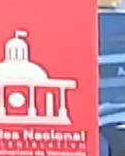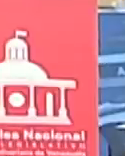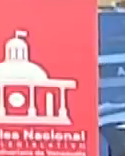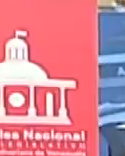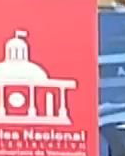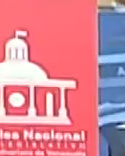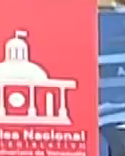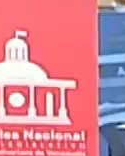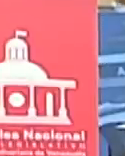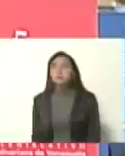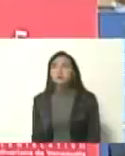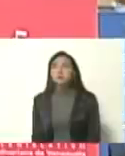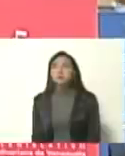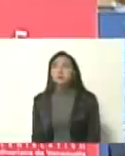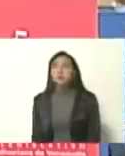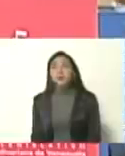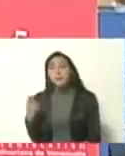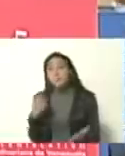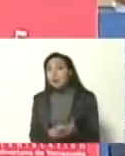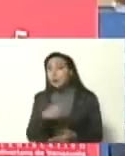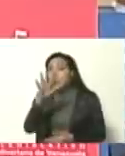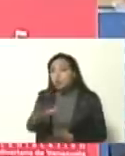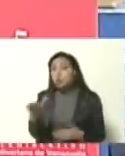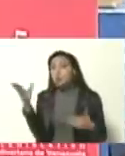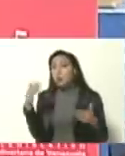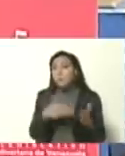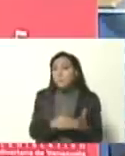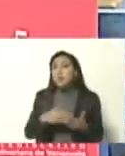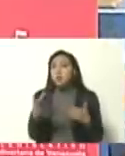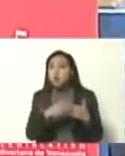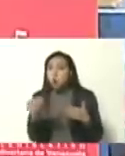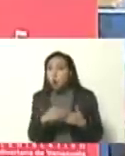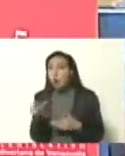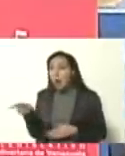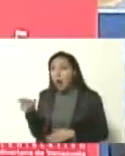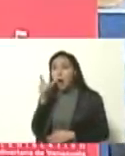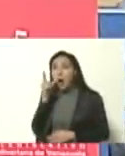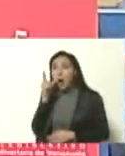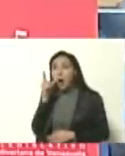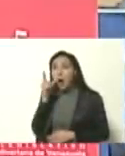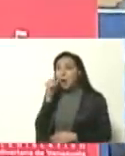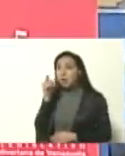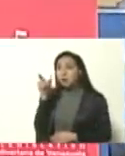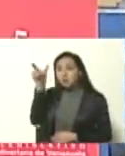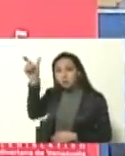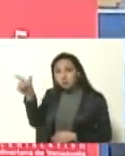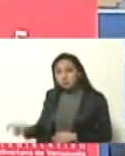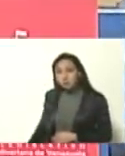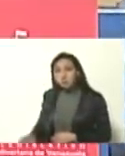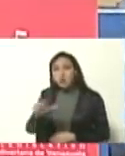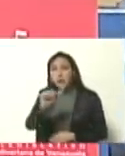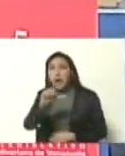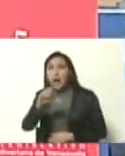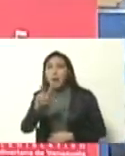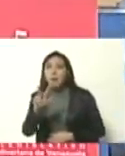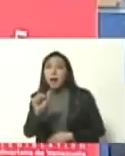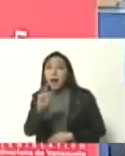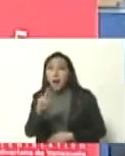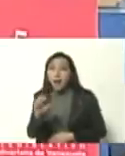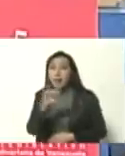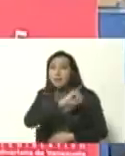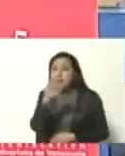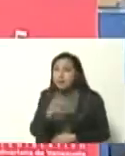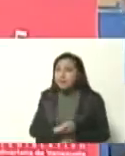Por $5,000, este señor, Richard Grillet Álvarez, iba